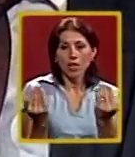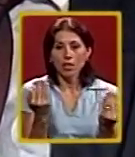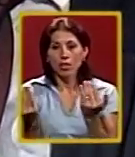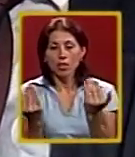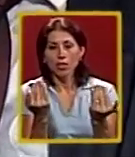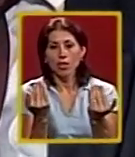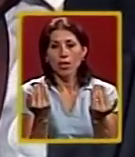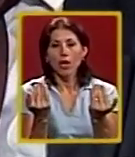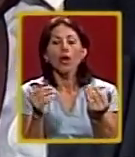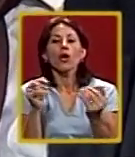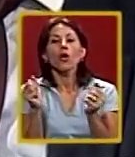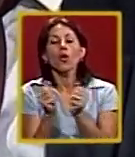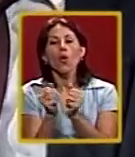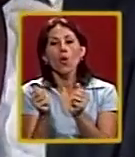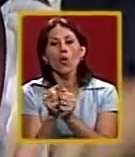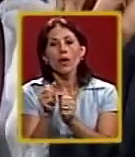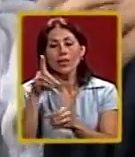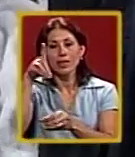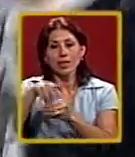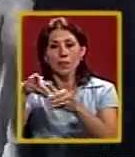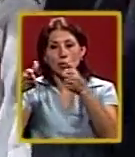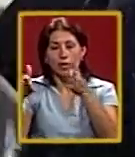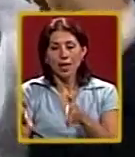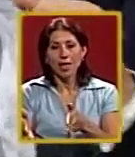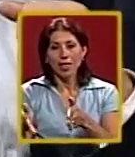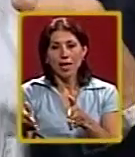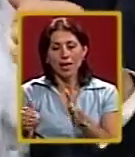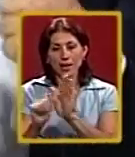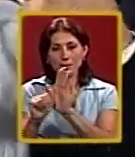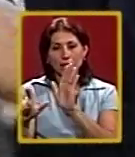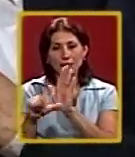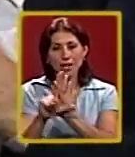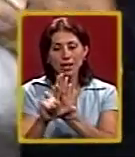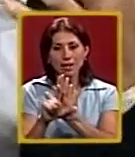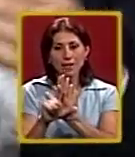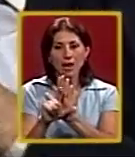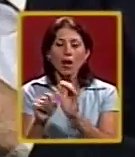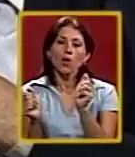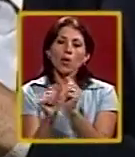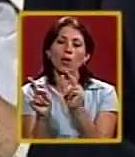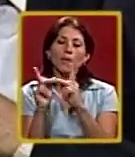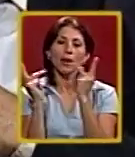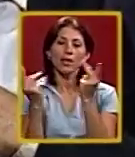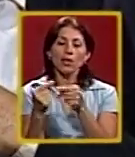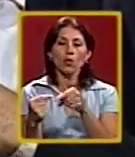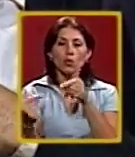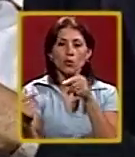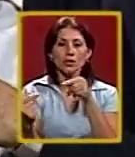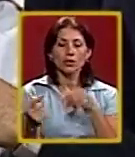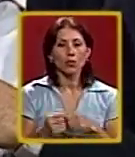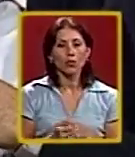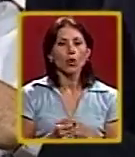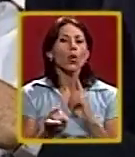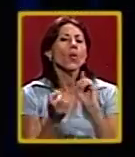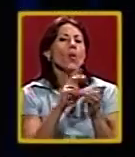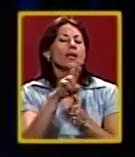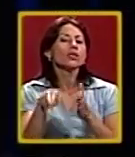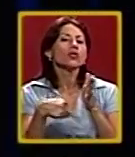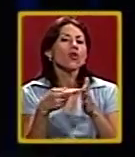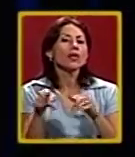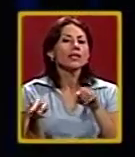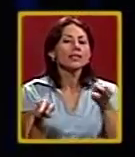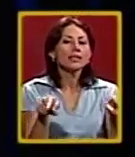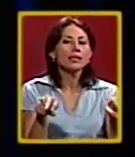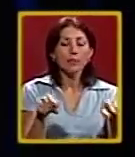diputada en el Congreso siendo de oposición, un poco esos dos roles de su propia experiencia. Sí, bueno, mi experiencia